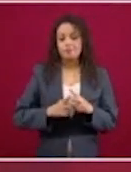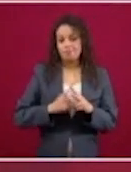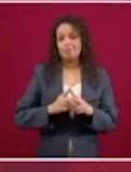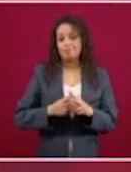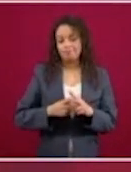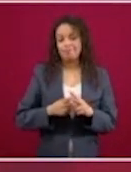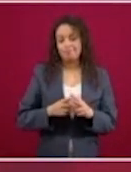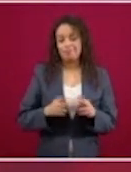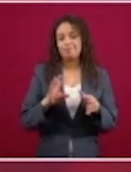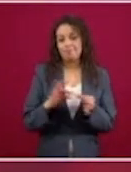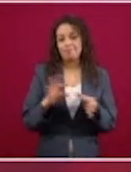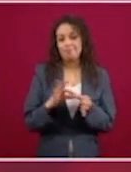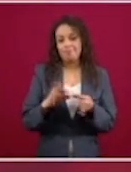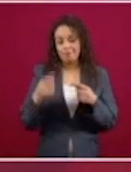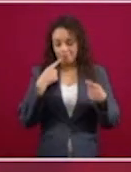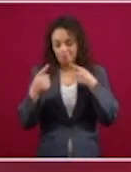pero sí es